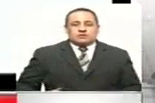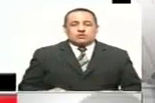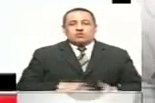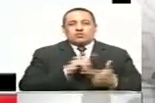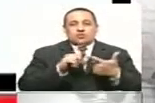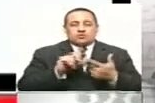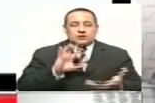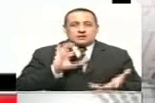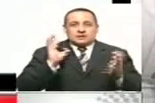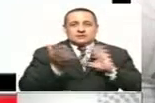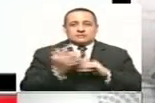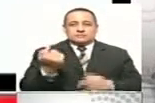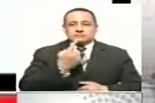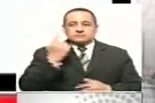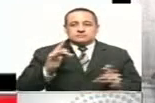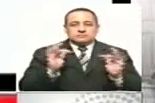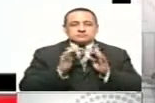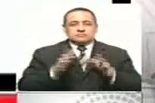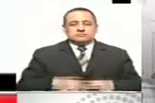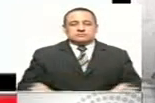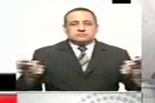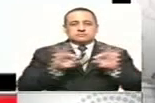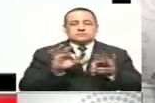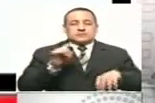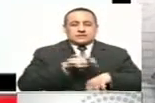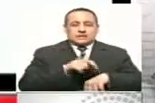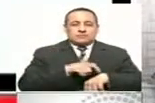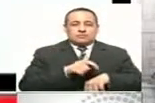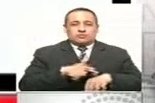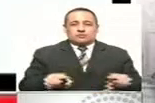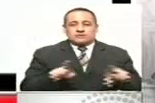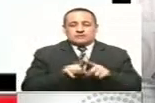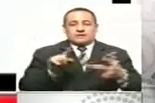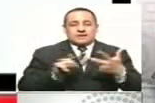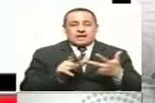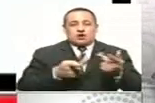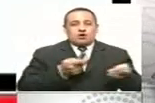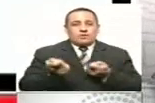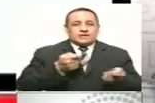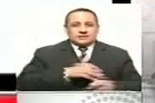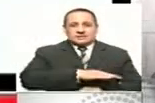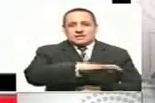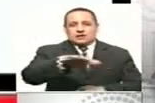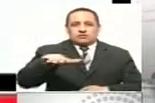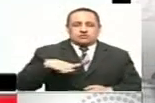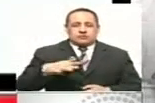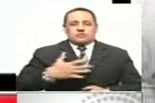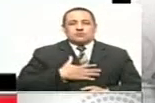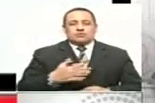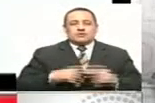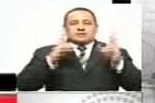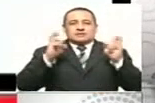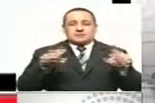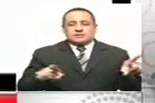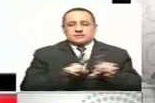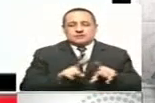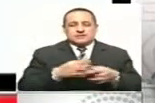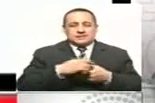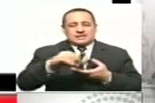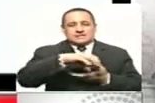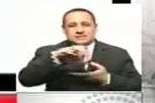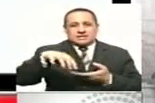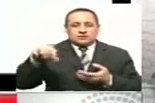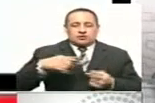la transformación digital tan importante en nuestro tiempo, la gobernanza territorial en el marco también de la